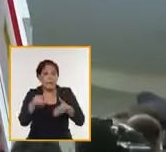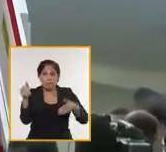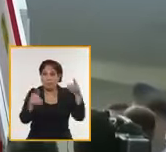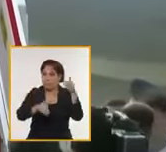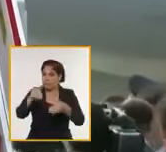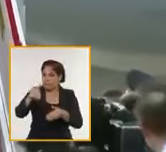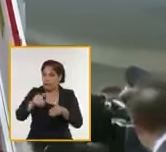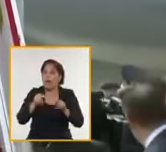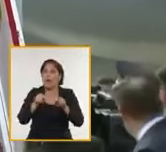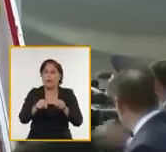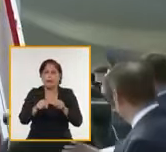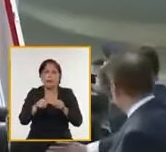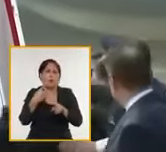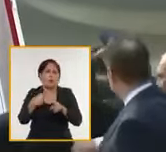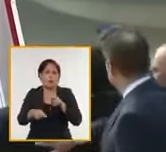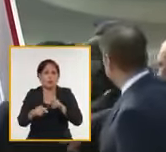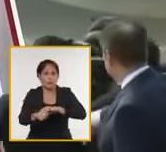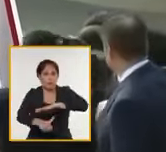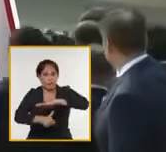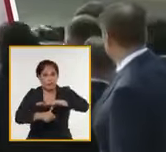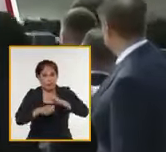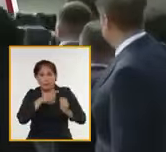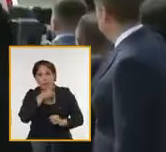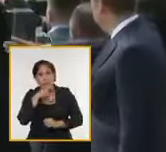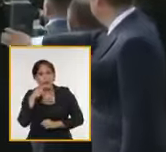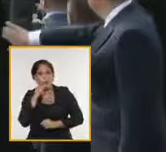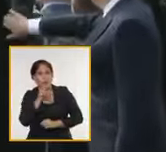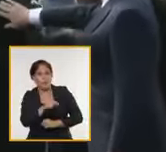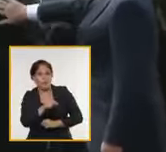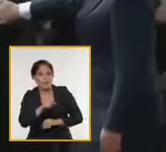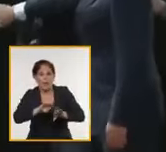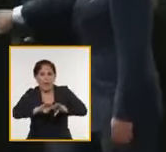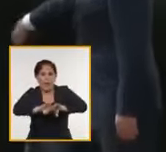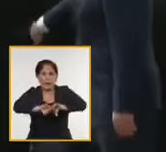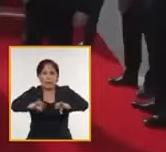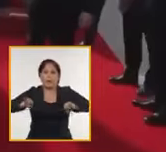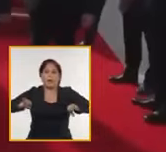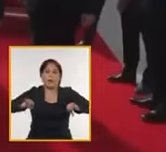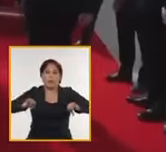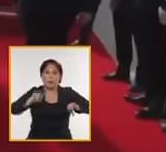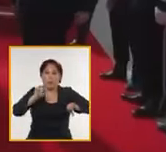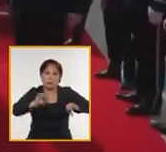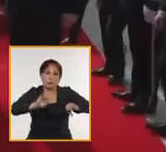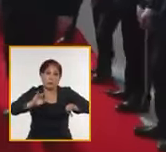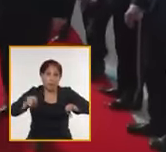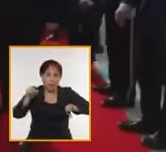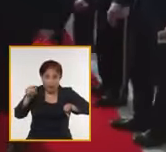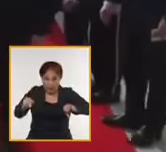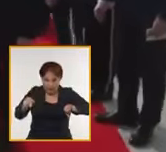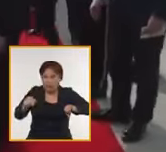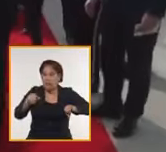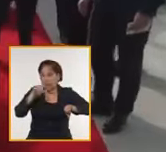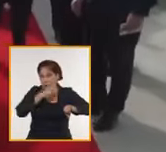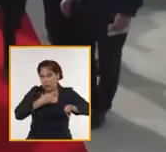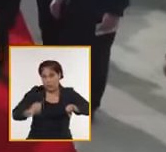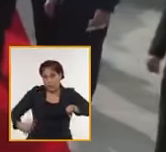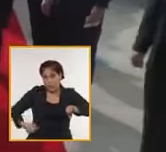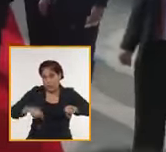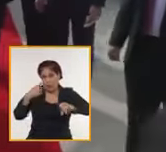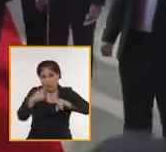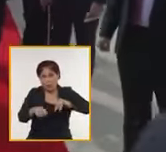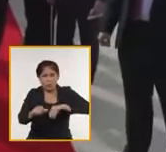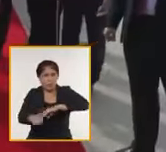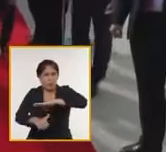también está presente Vladimir Putin, que enfrenta el aislamiento por parte de Occidente, pero a quien Xi y los otros